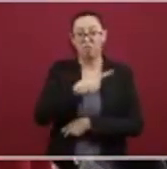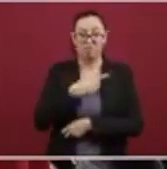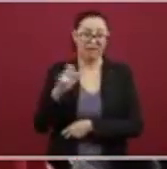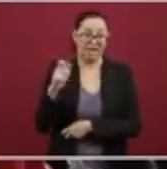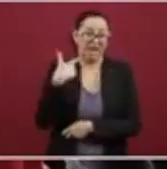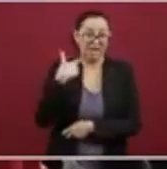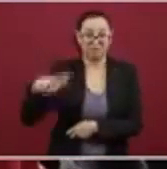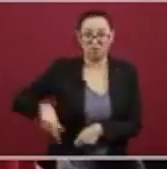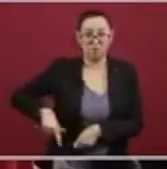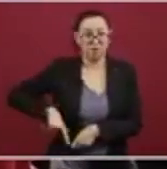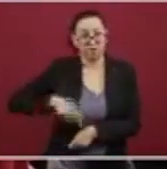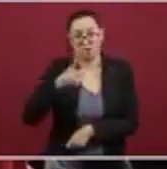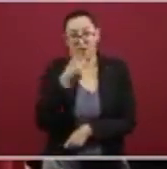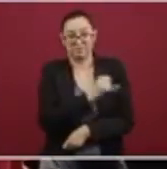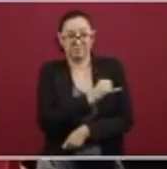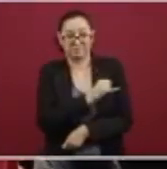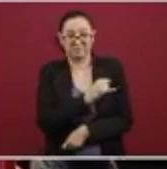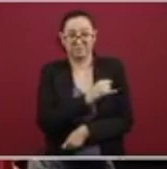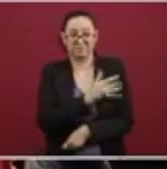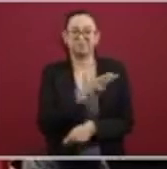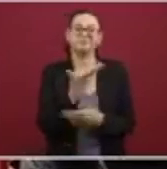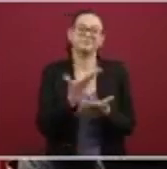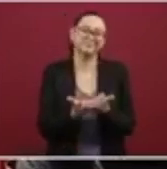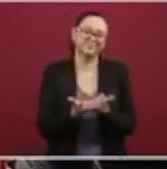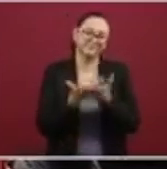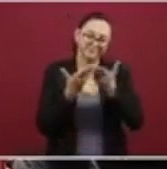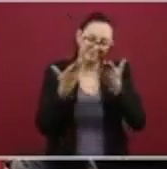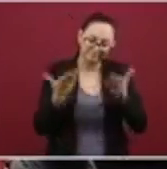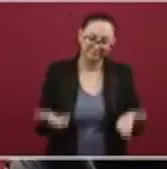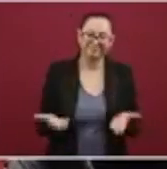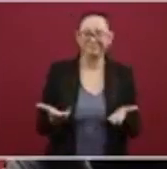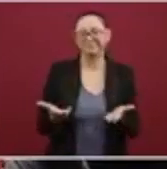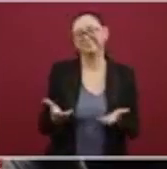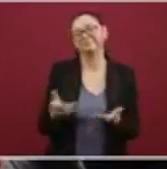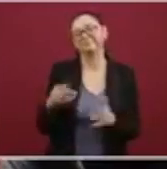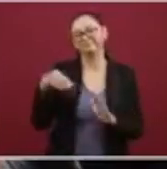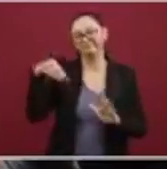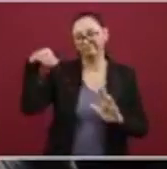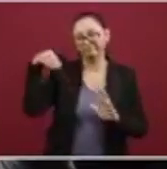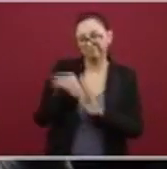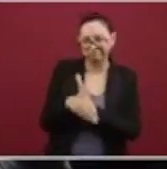endeudaron esta empresa, y por eso esta situación.